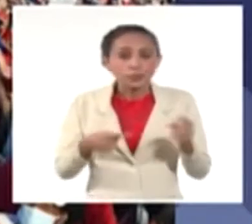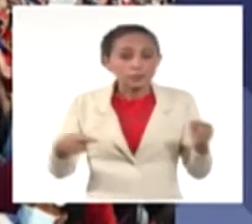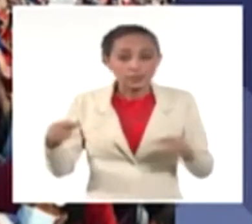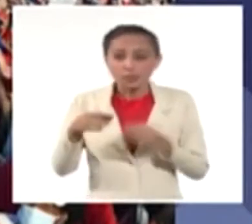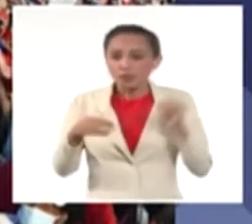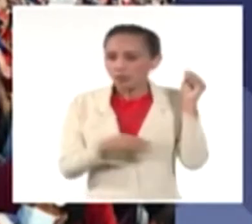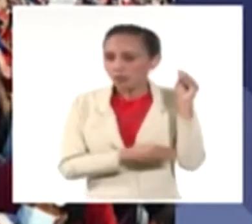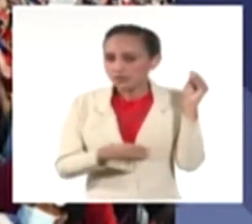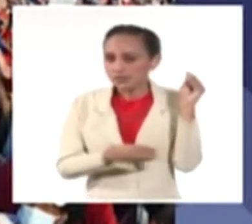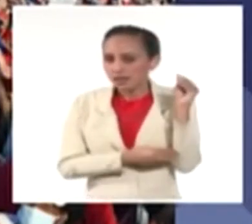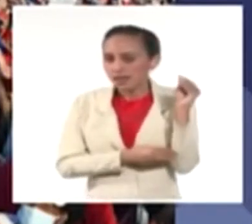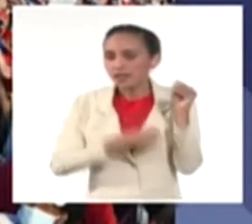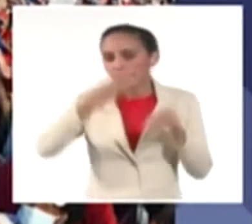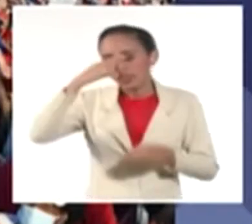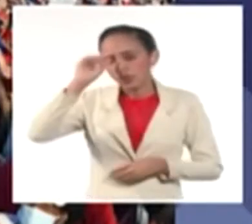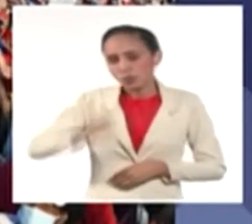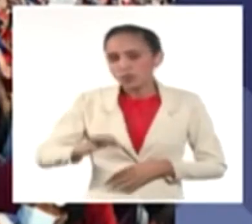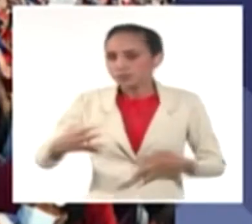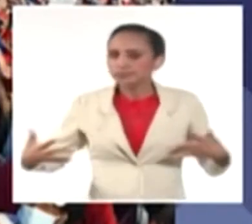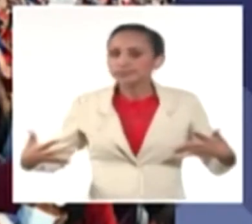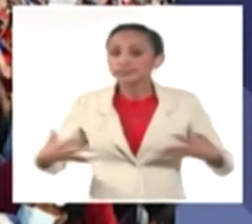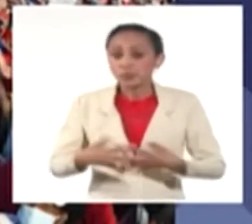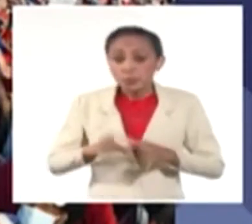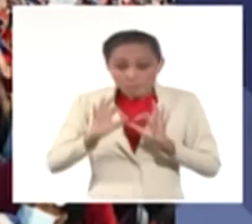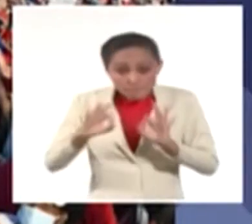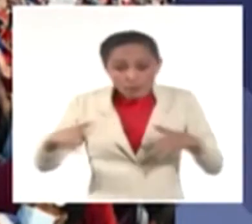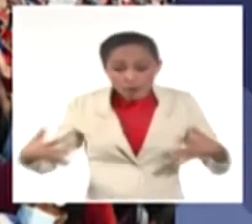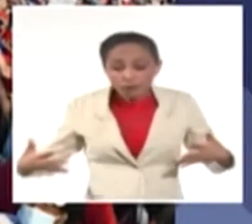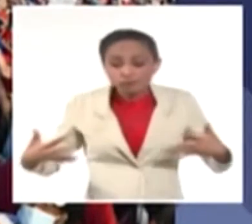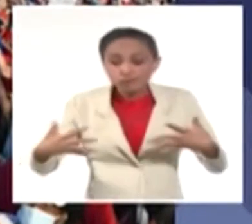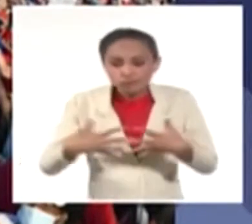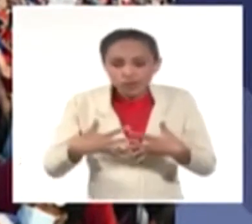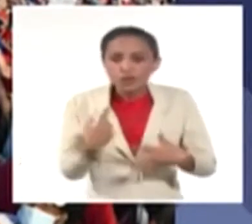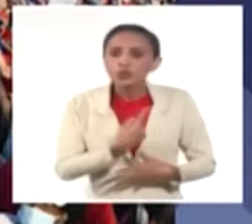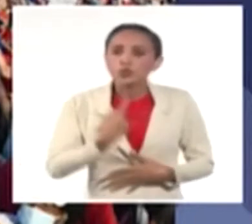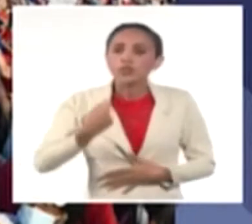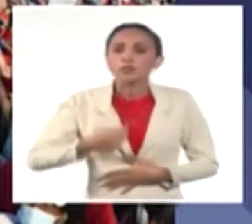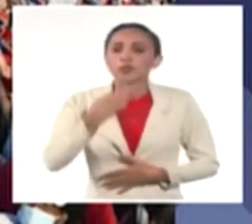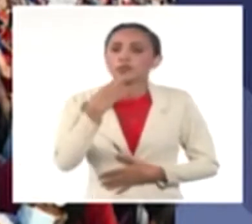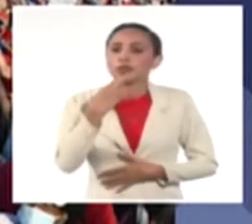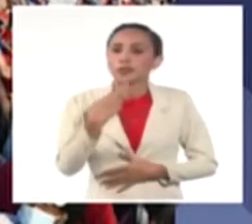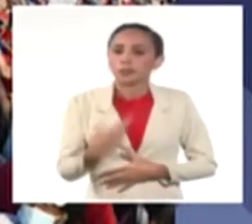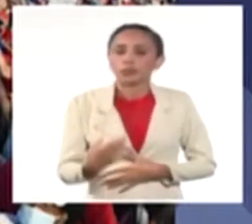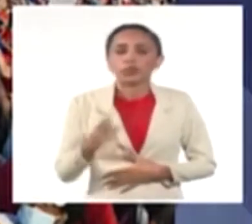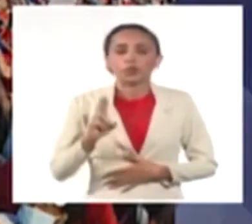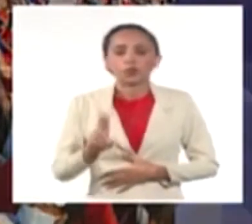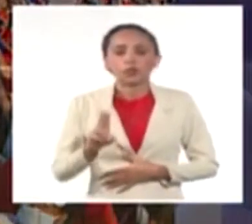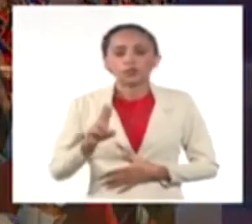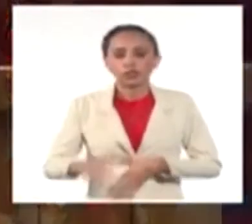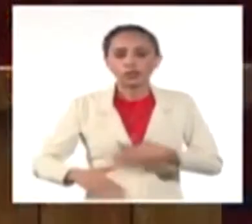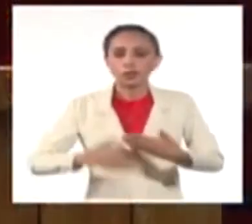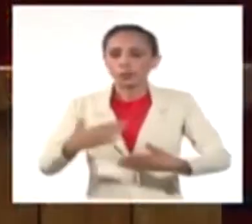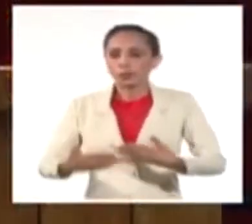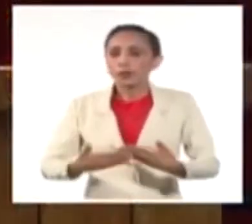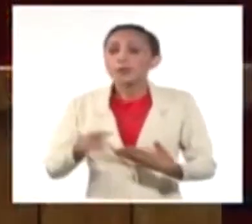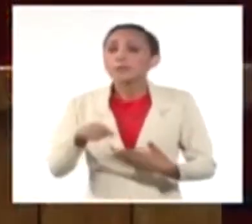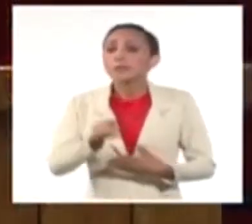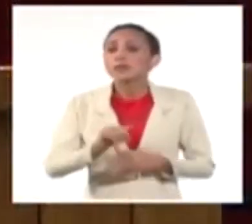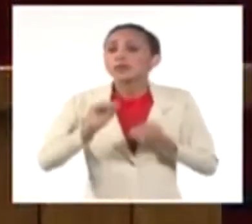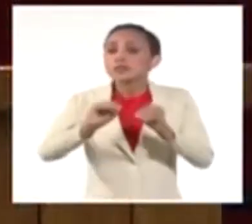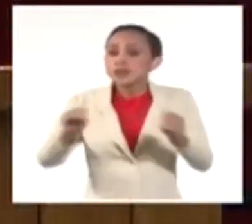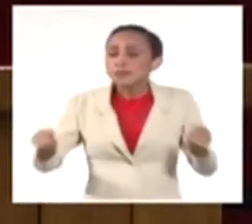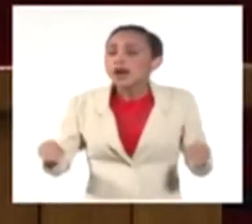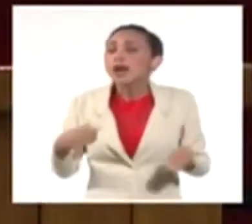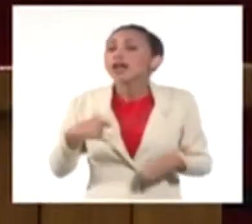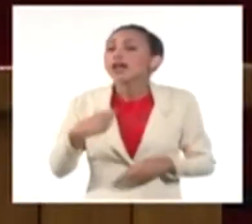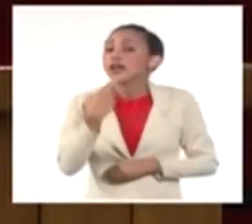los cubanos, y es con esa unidad que responderemos con inmediatez al llamado que nos hiciera nuestro